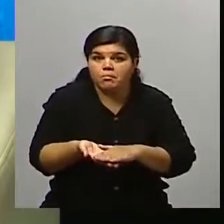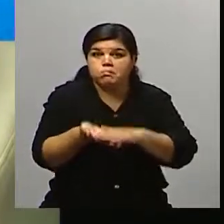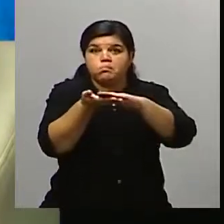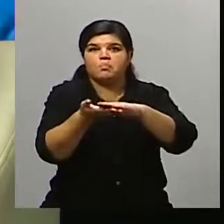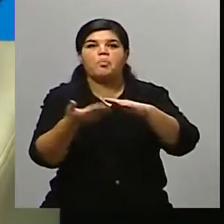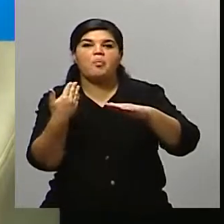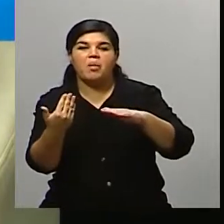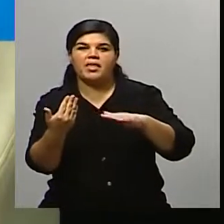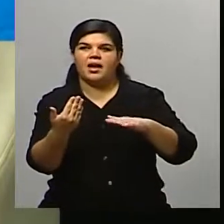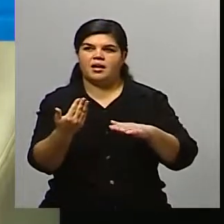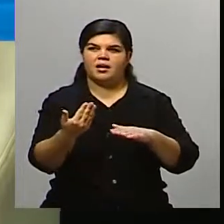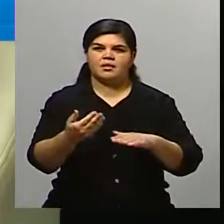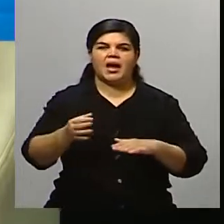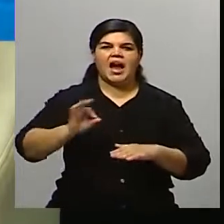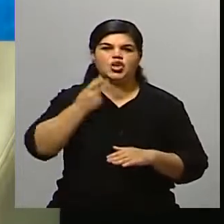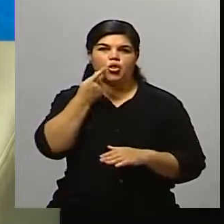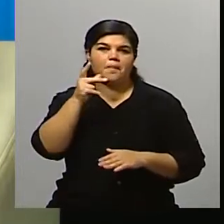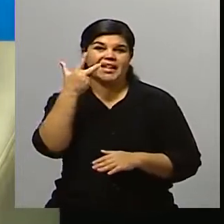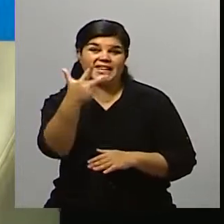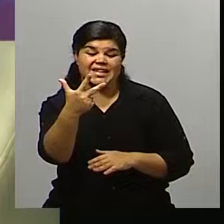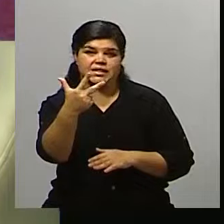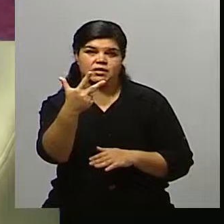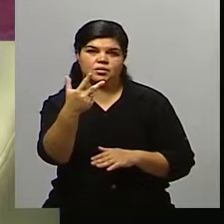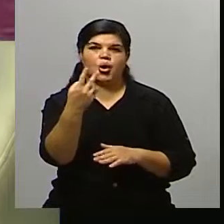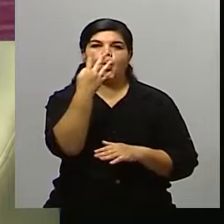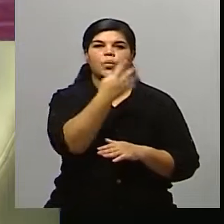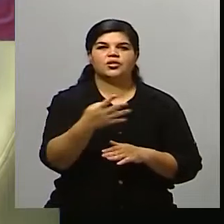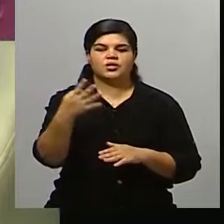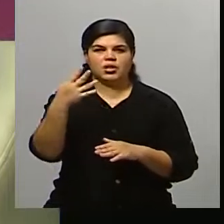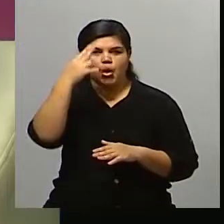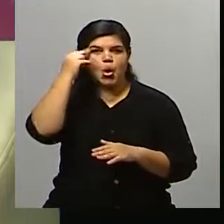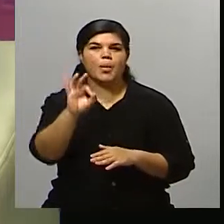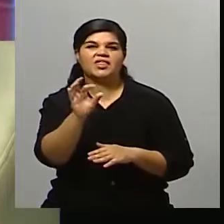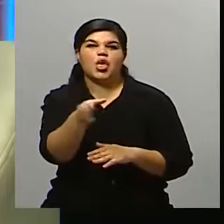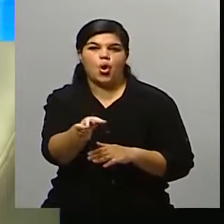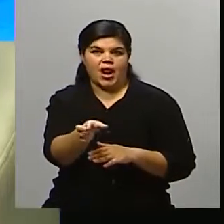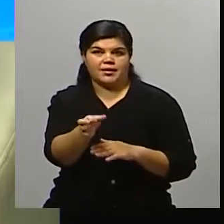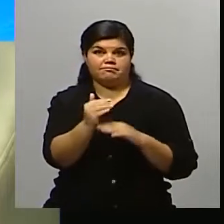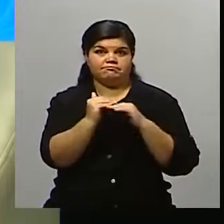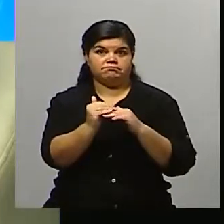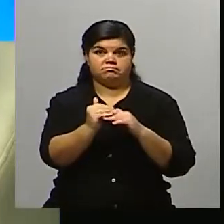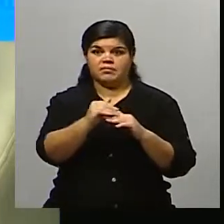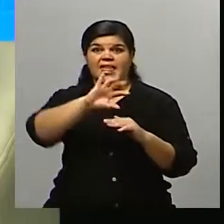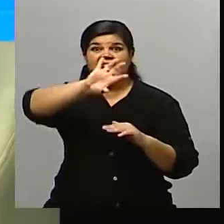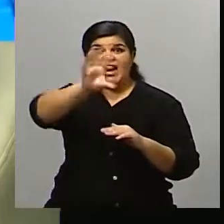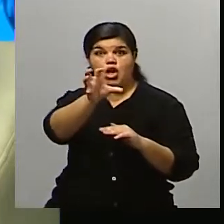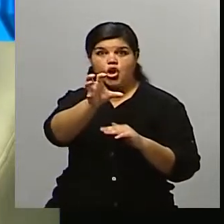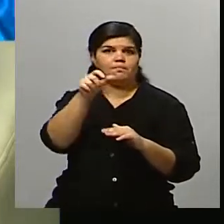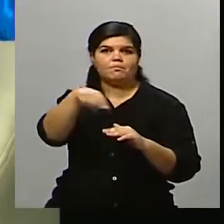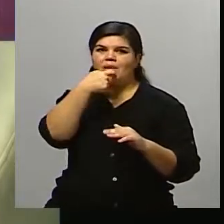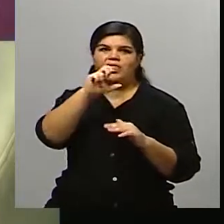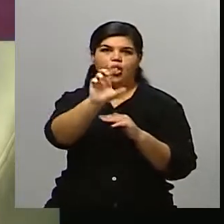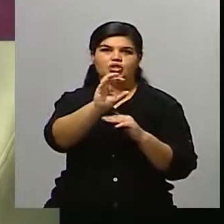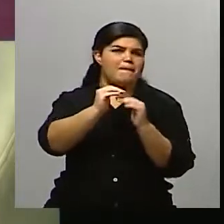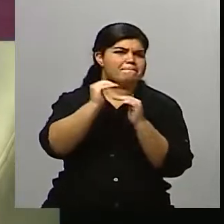jubilación mínima que superaba los $450, era la más alta de nuestra región, pero por otro lado también el nivel de cobertura previsional